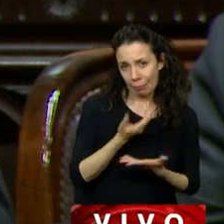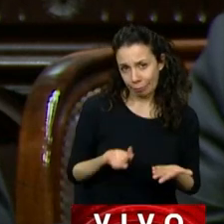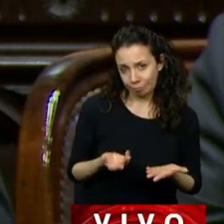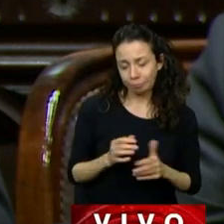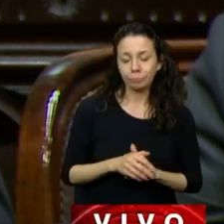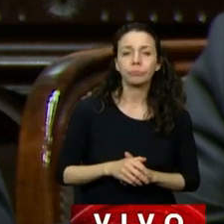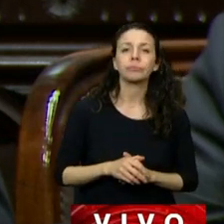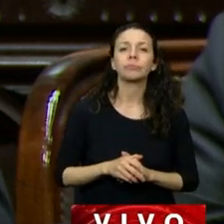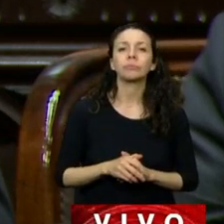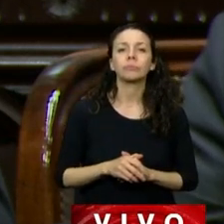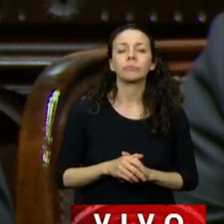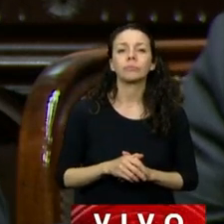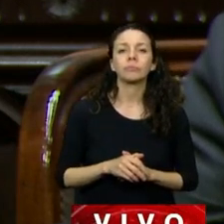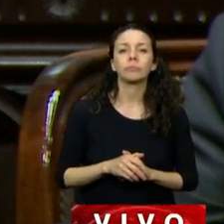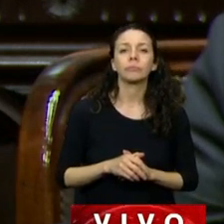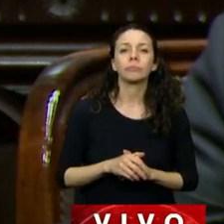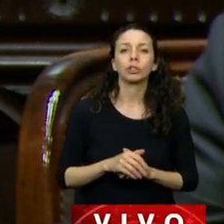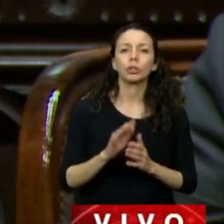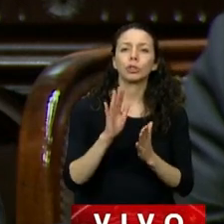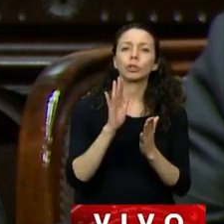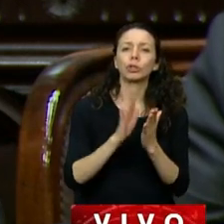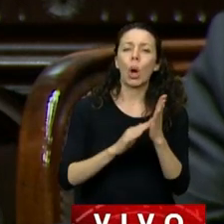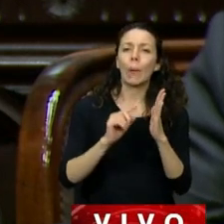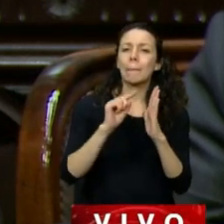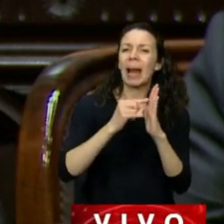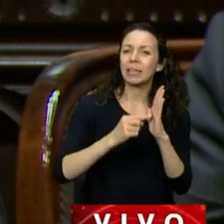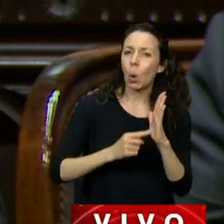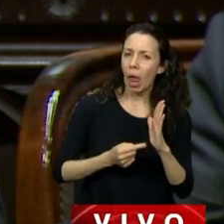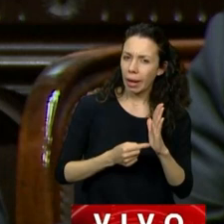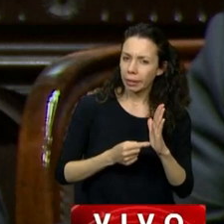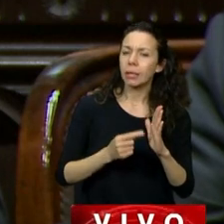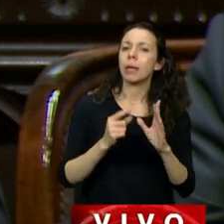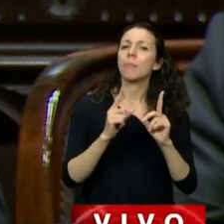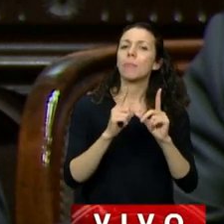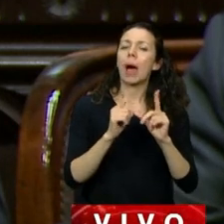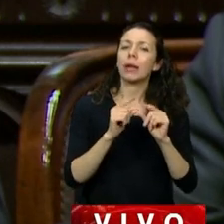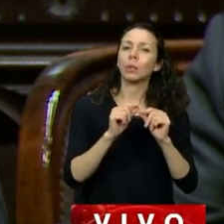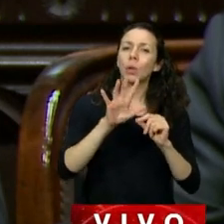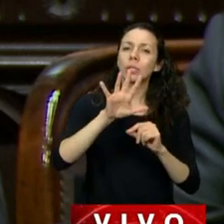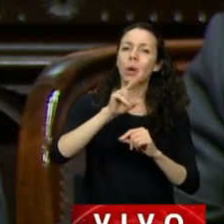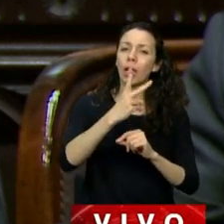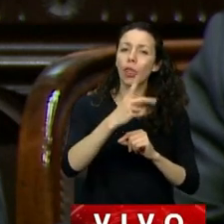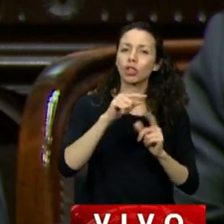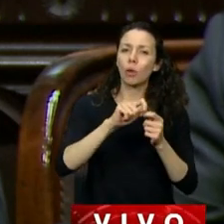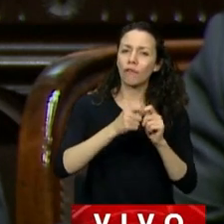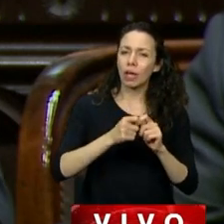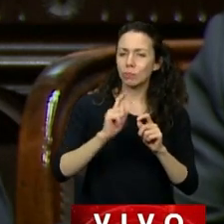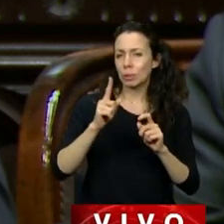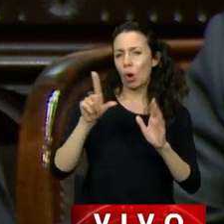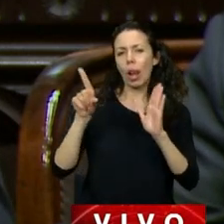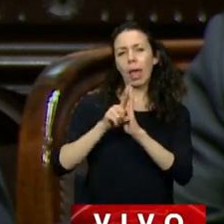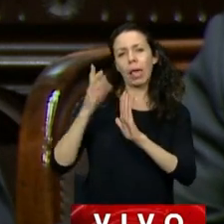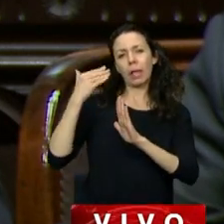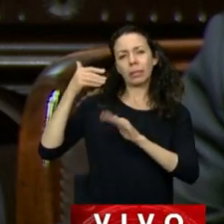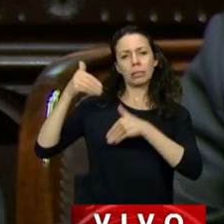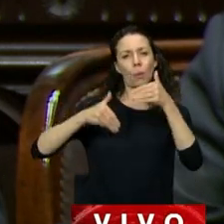Respecto de lo particular, el tema de la modificación del artículo 52 de la ley aquella que se había votado acá